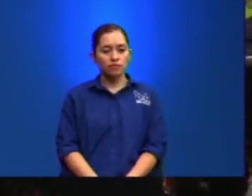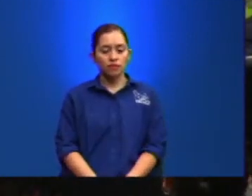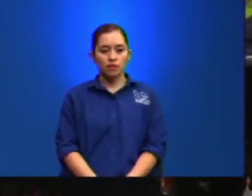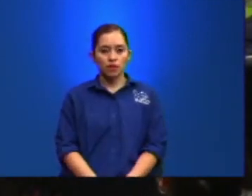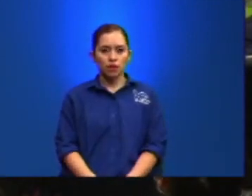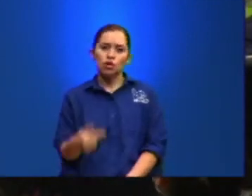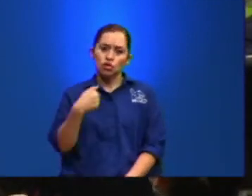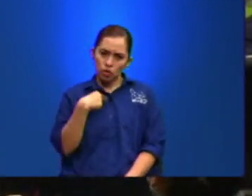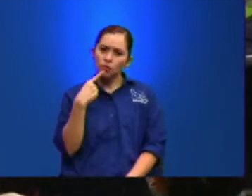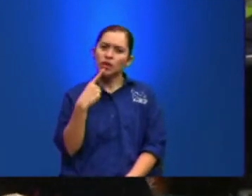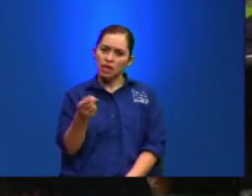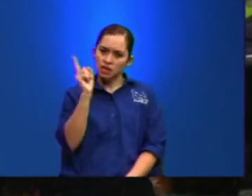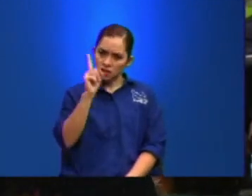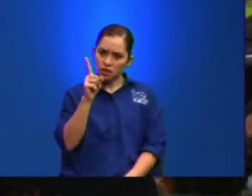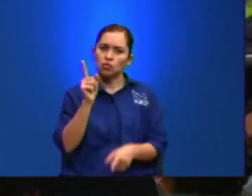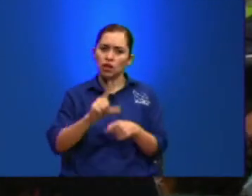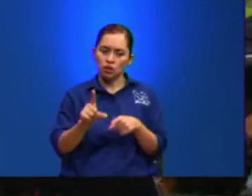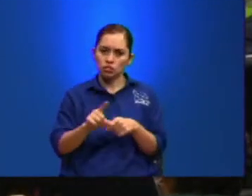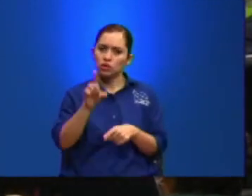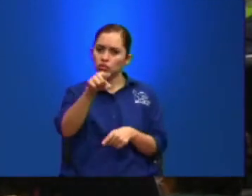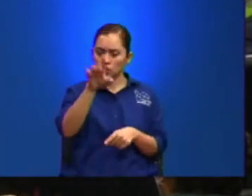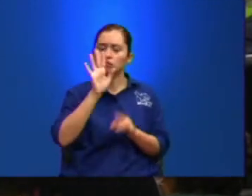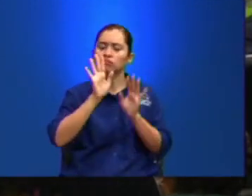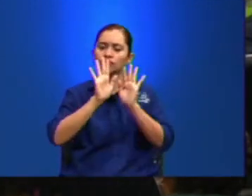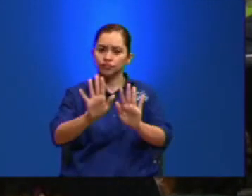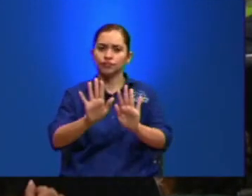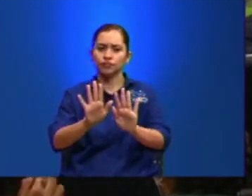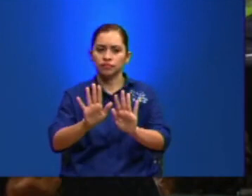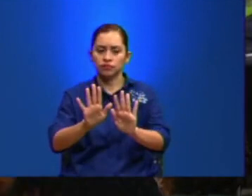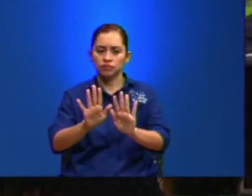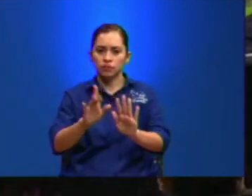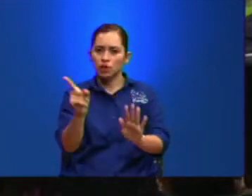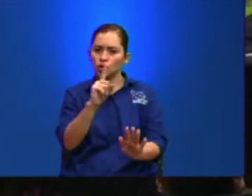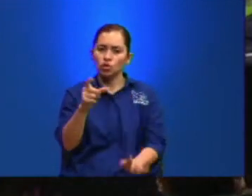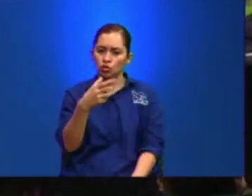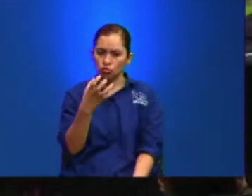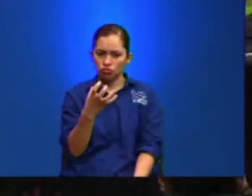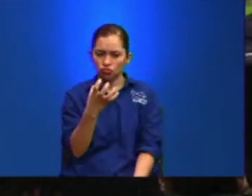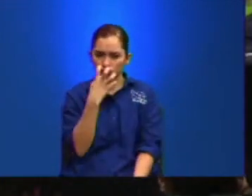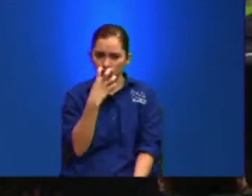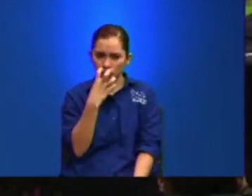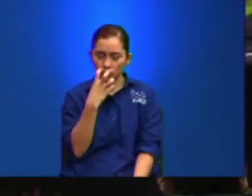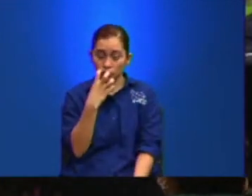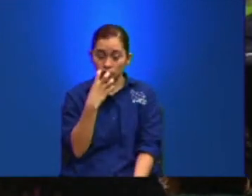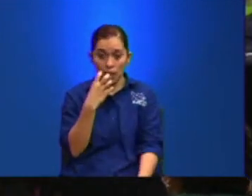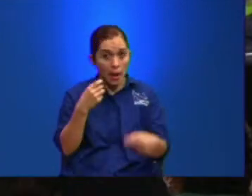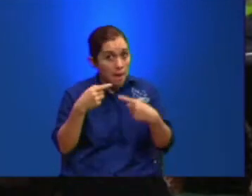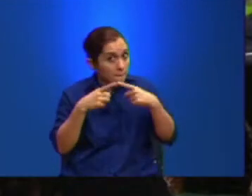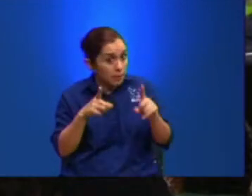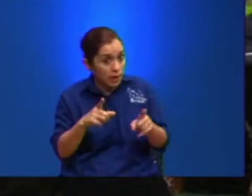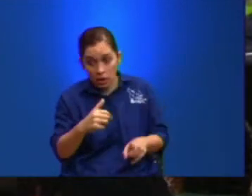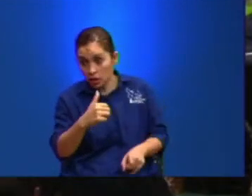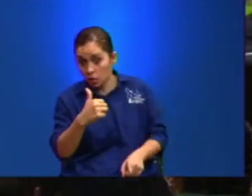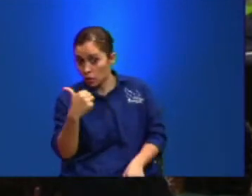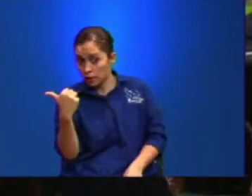ofender pero el hermano que está a la par suya tiene un montón de defectos